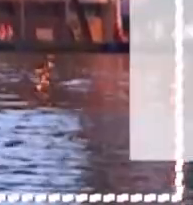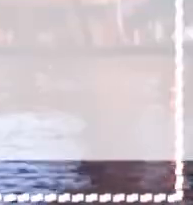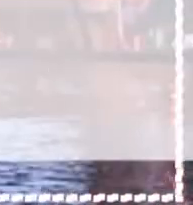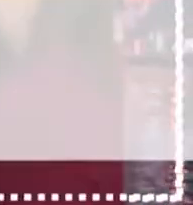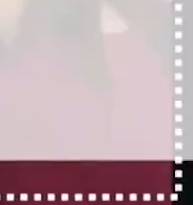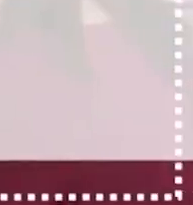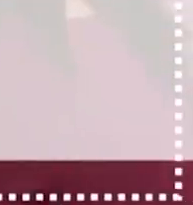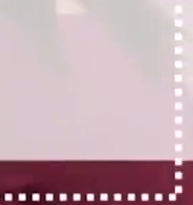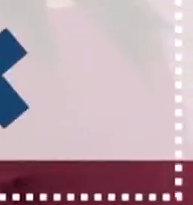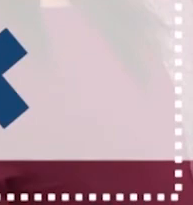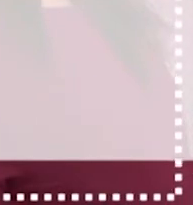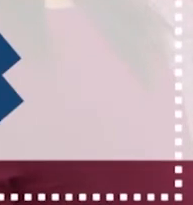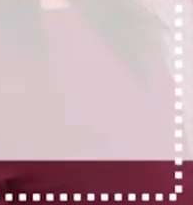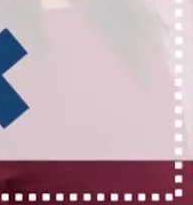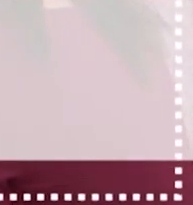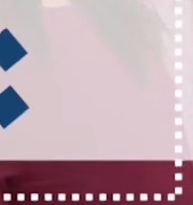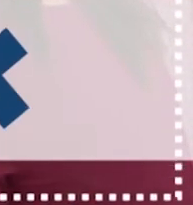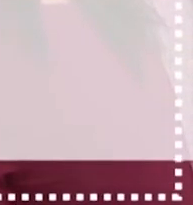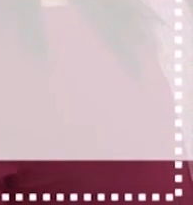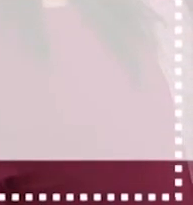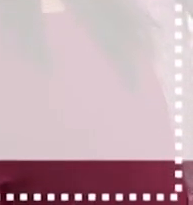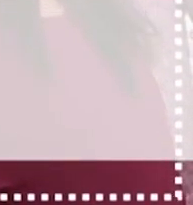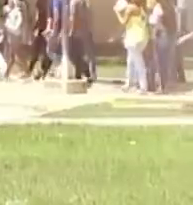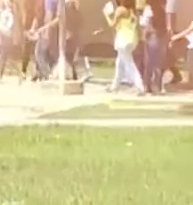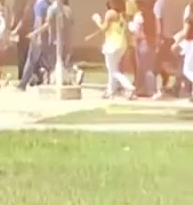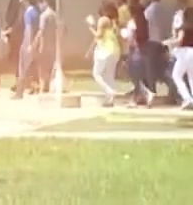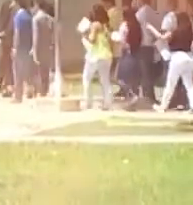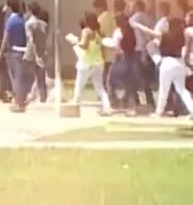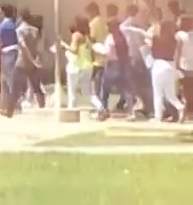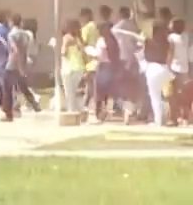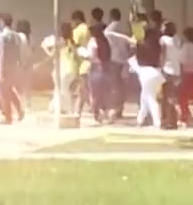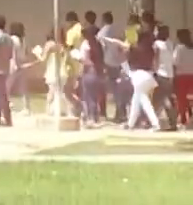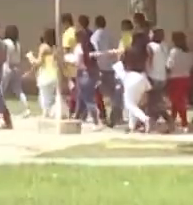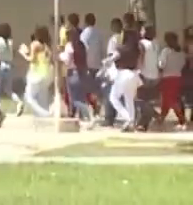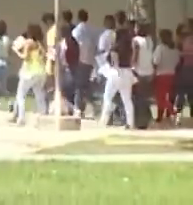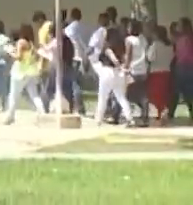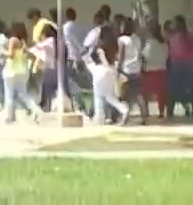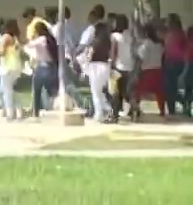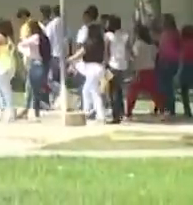Por una universidad más incluyente e innovadora.